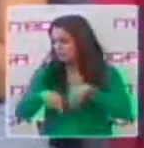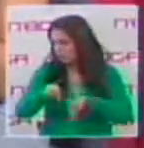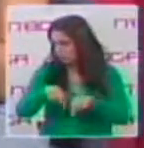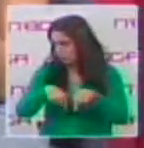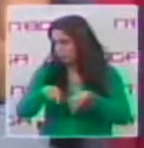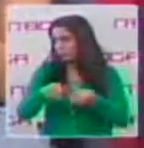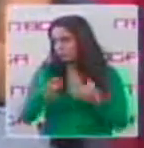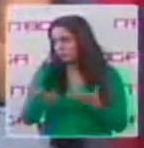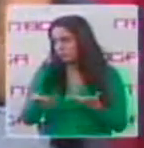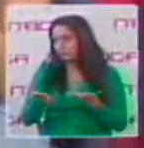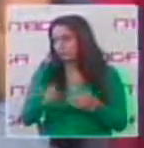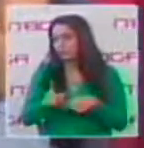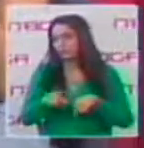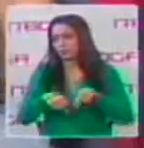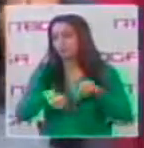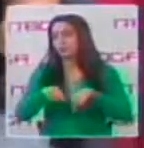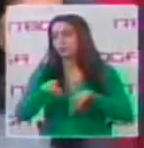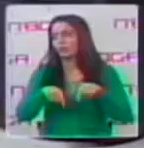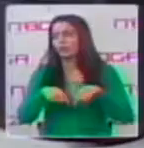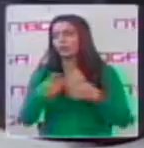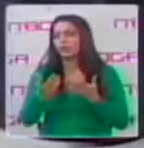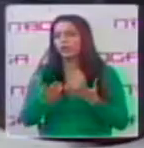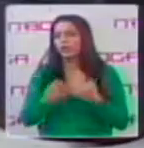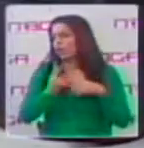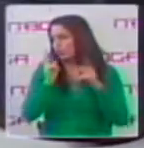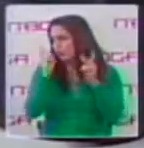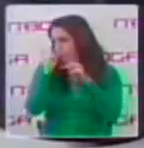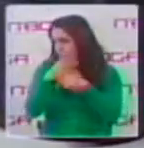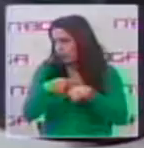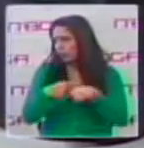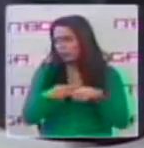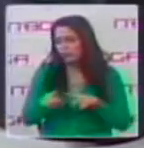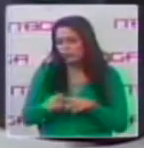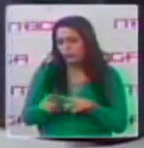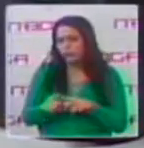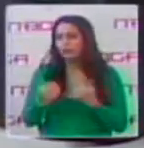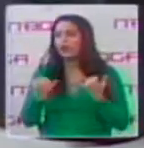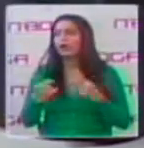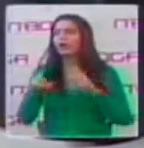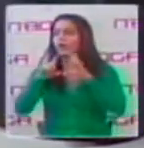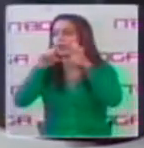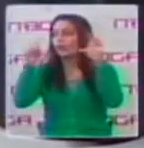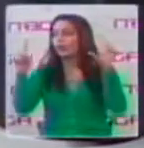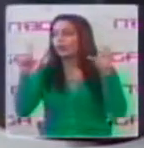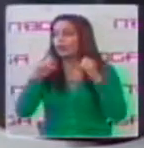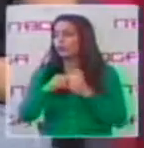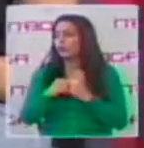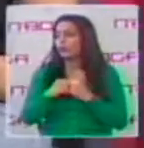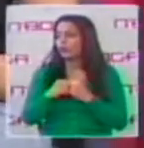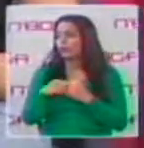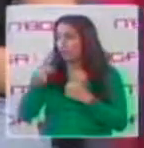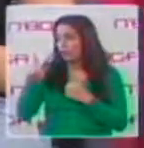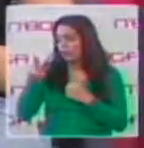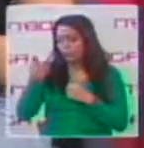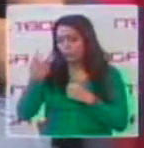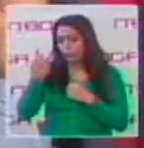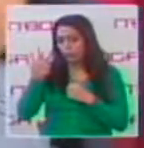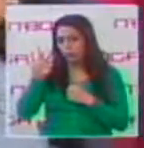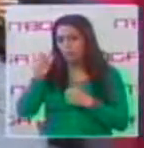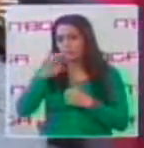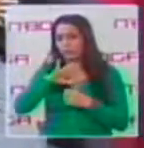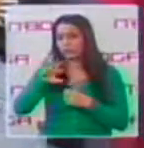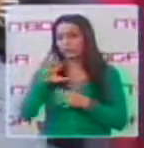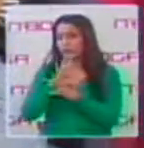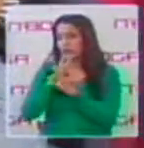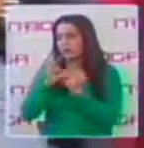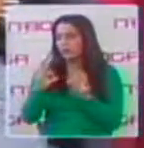la transportación o la movilización de estos productos. Entonces, Consorcio Puerto Limpio, con unidades ya asignadas, va